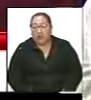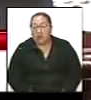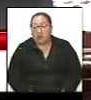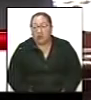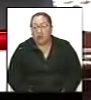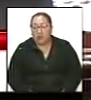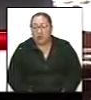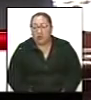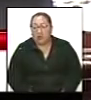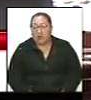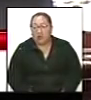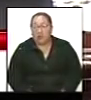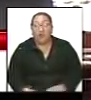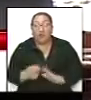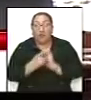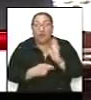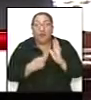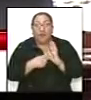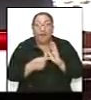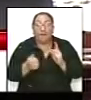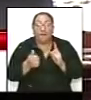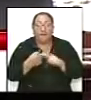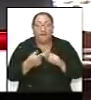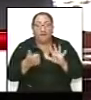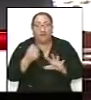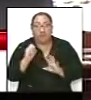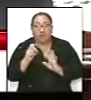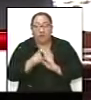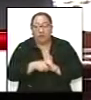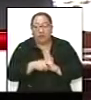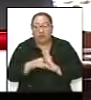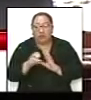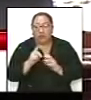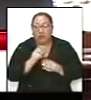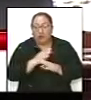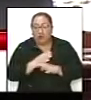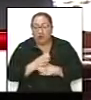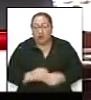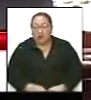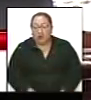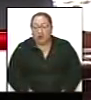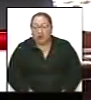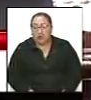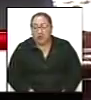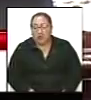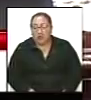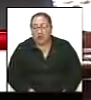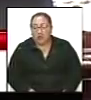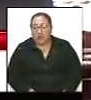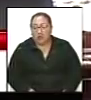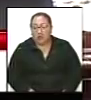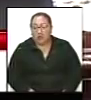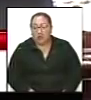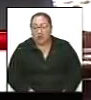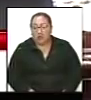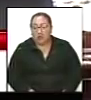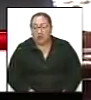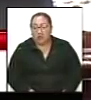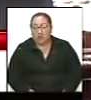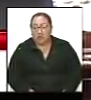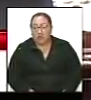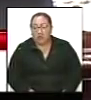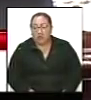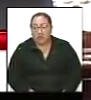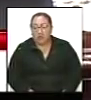Ok, en vista que el reglamento contempla hasta 60 minutos para cada uso de la defensa, pero que es un tiempo que el congresista puede compartir con su